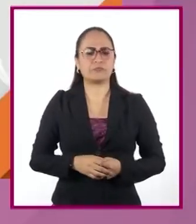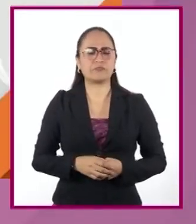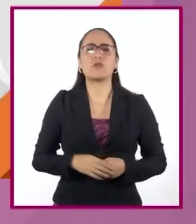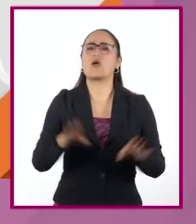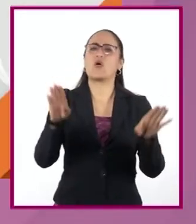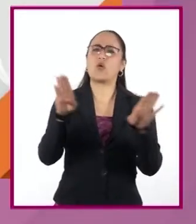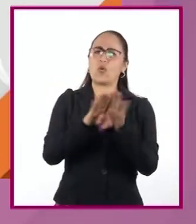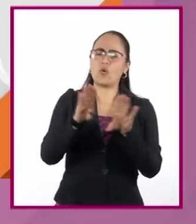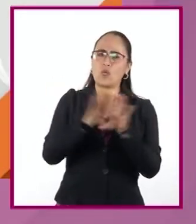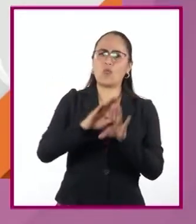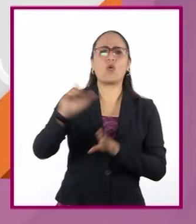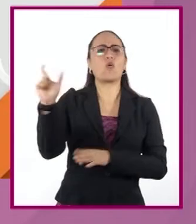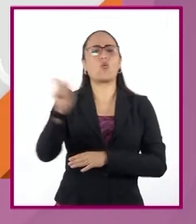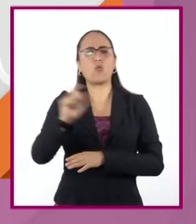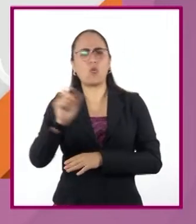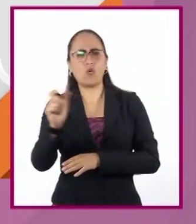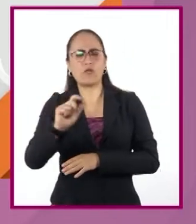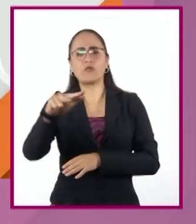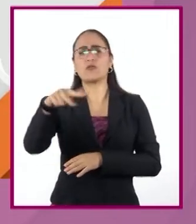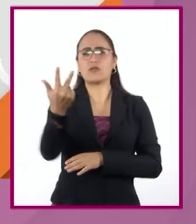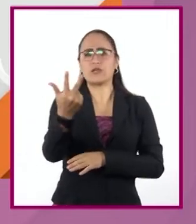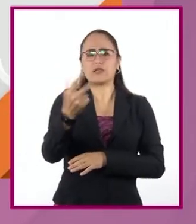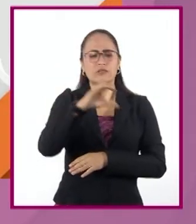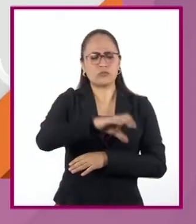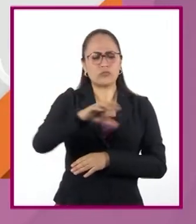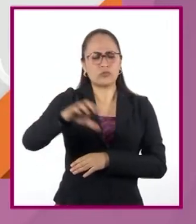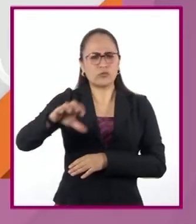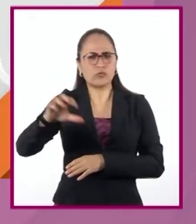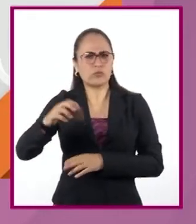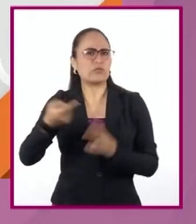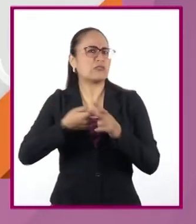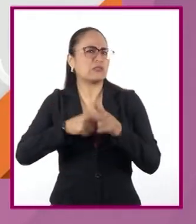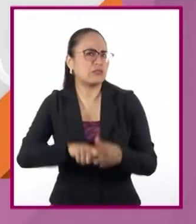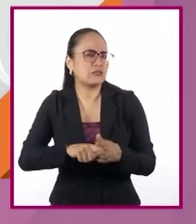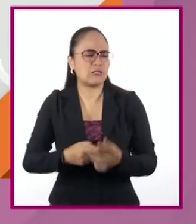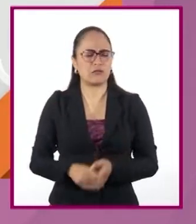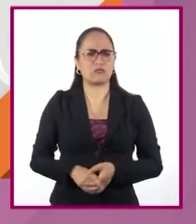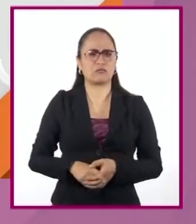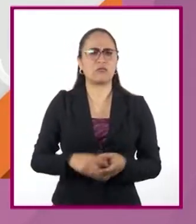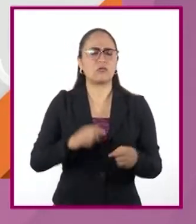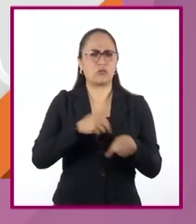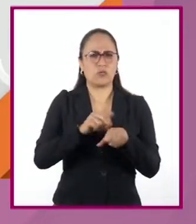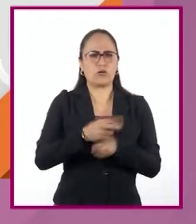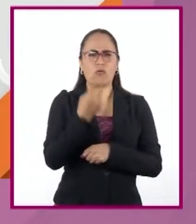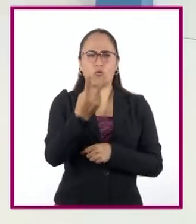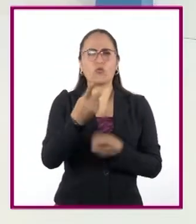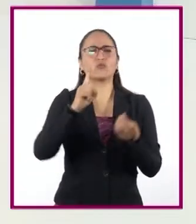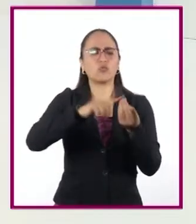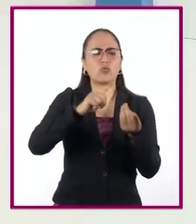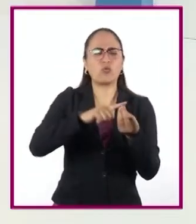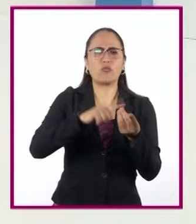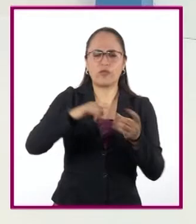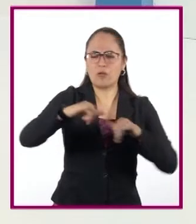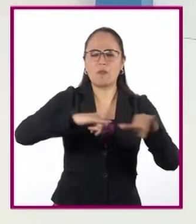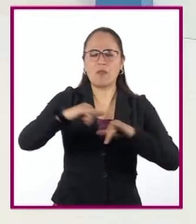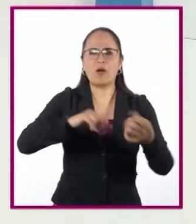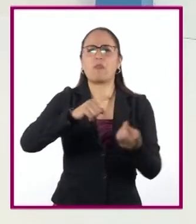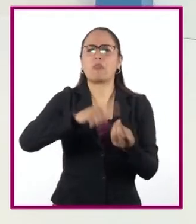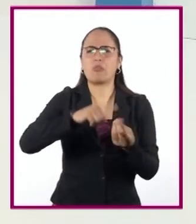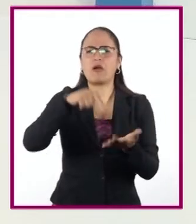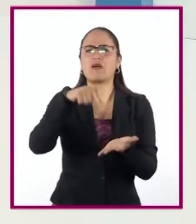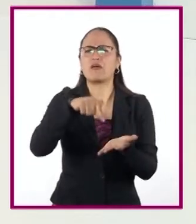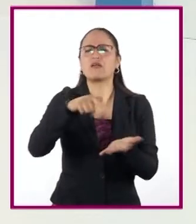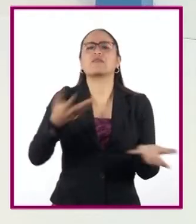¿Cómo y cuándo nacieron las 13 colonias? ¿Dónde se encuentran ubicadas? Muy